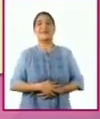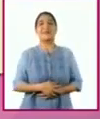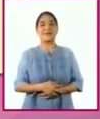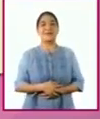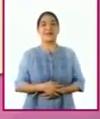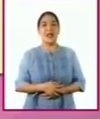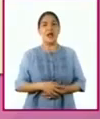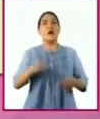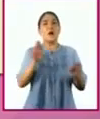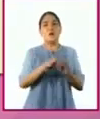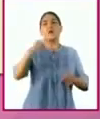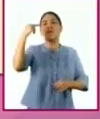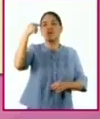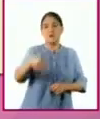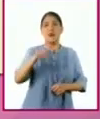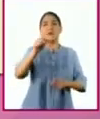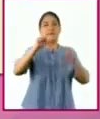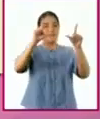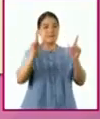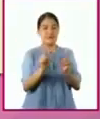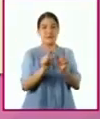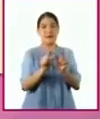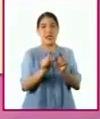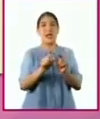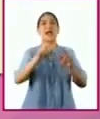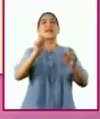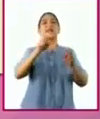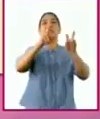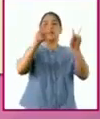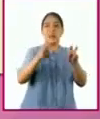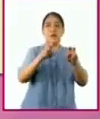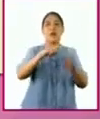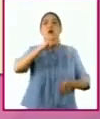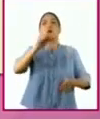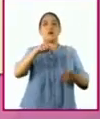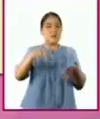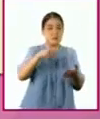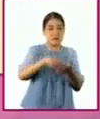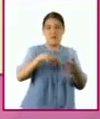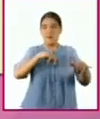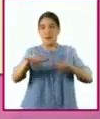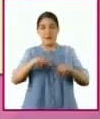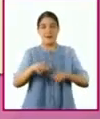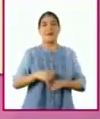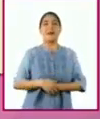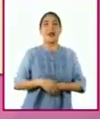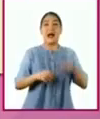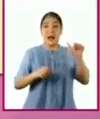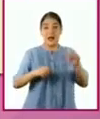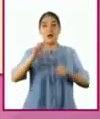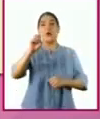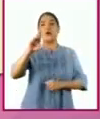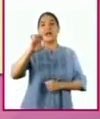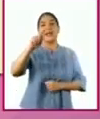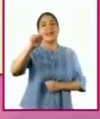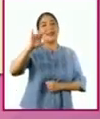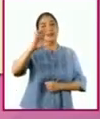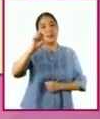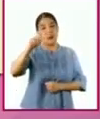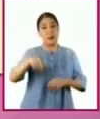¿Cómo se le nombra a la frase corta que indica el tema y ámbito espacial de un mapa? A. Orientación.